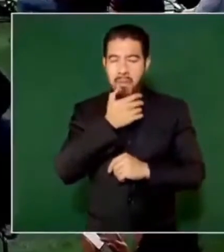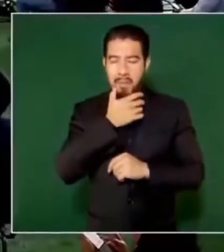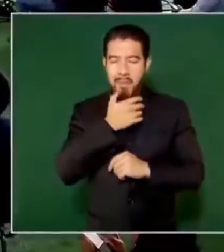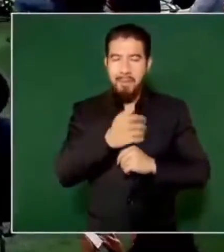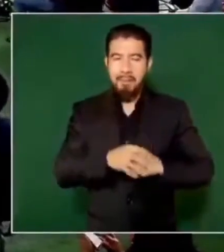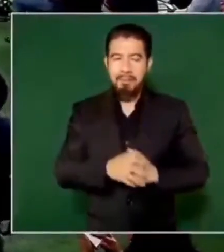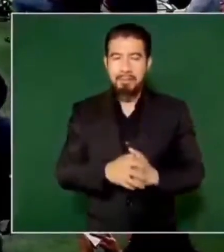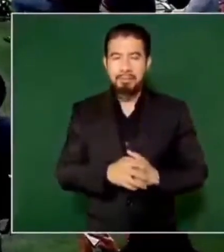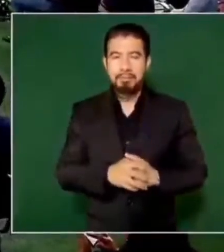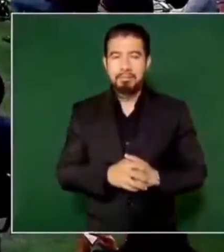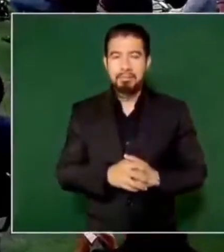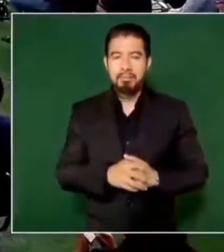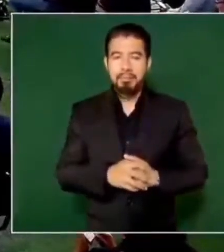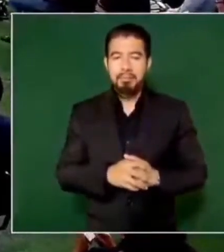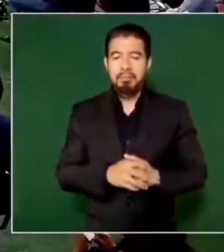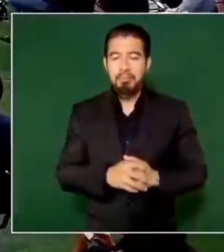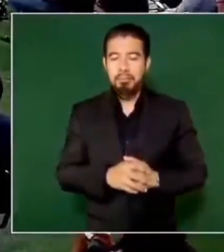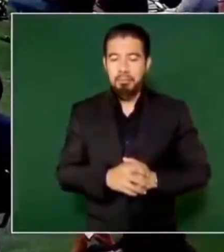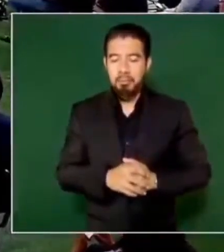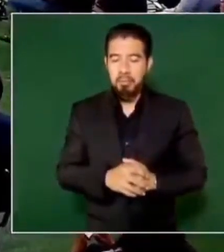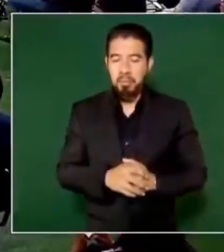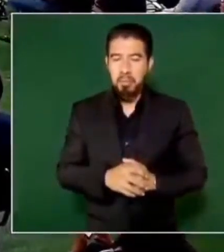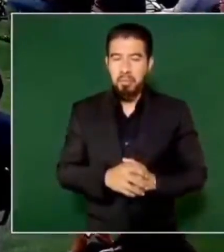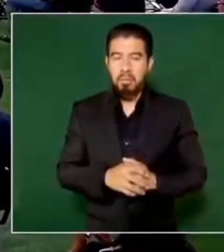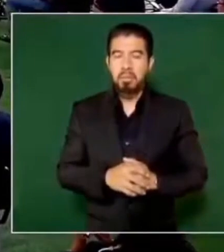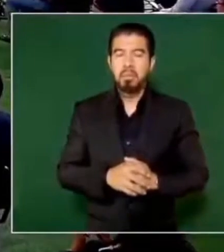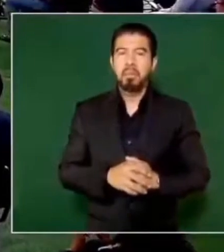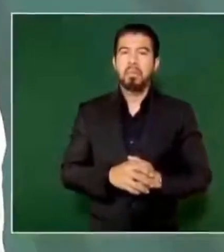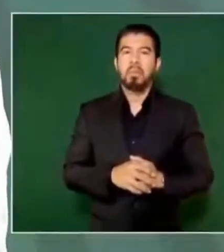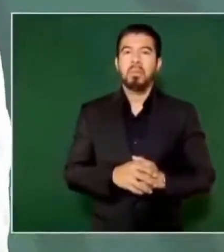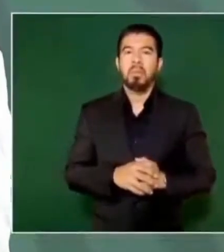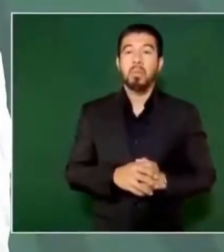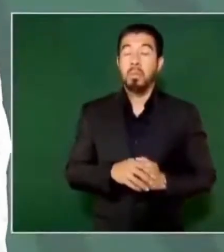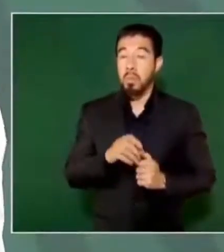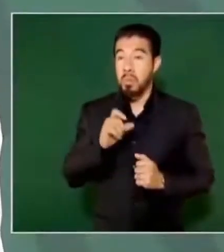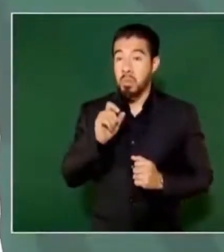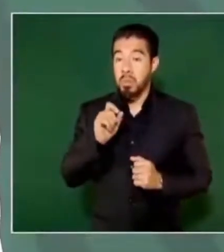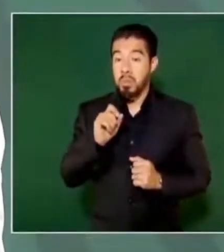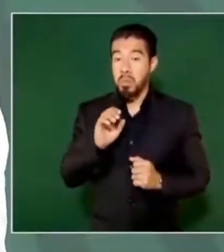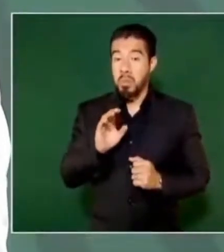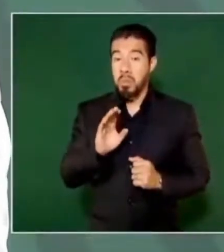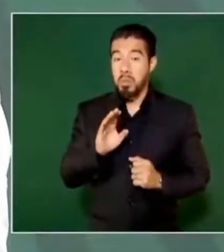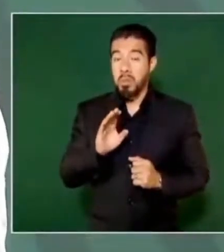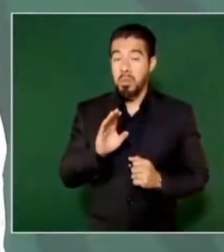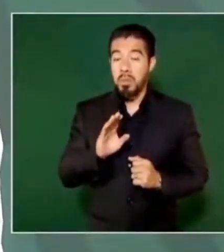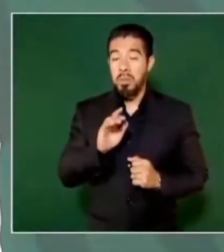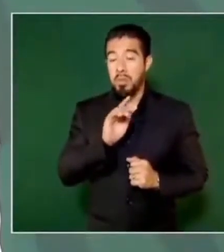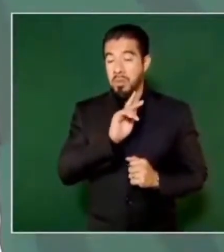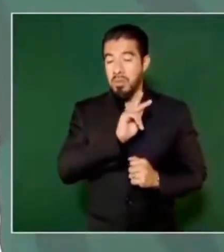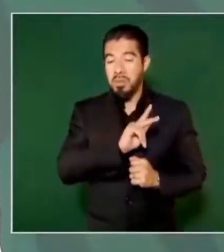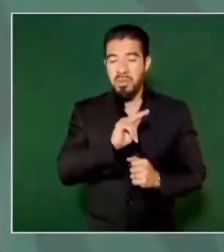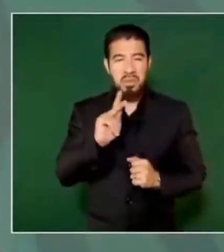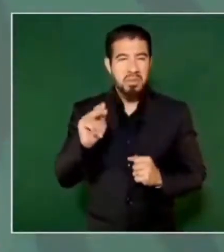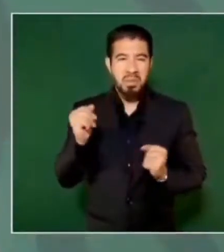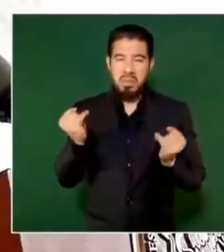y tiene más relación con lo artificial.